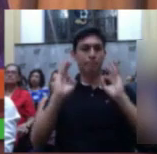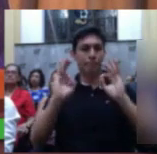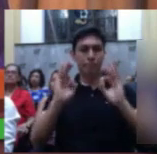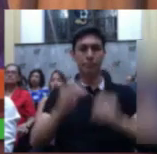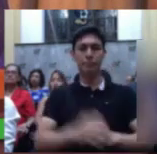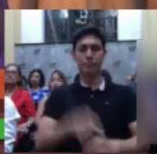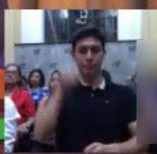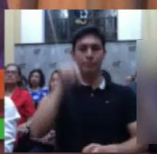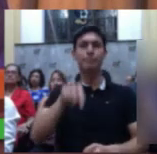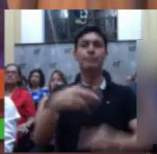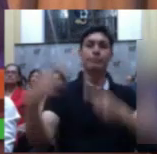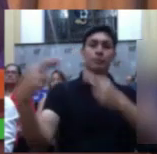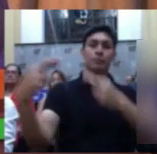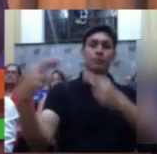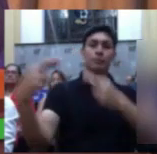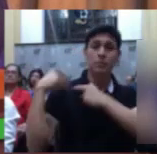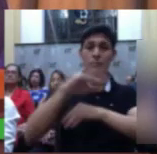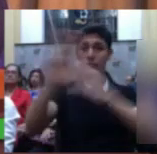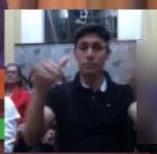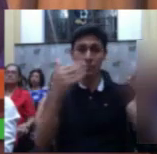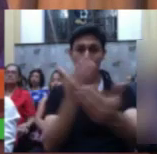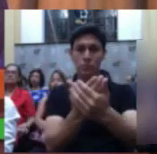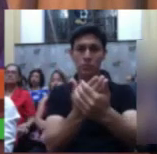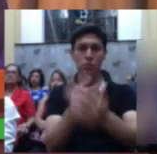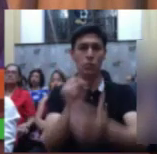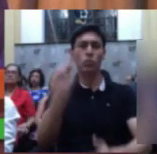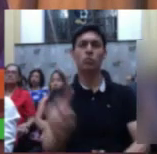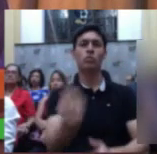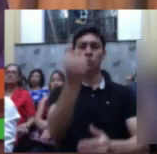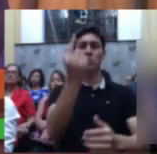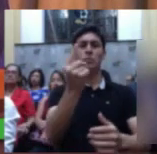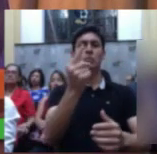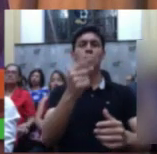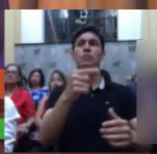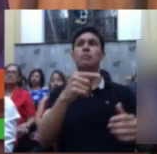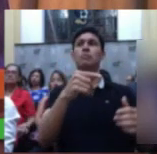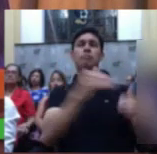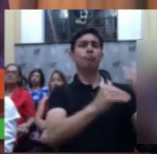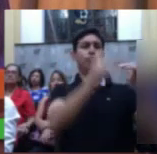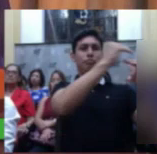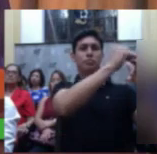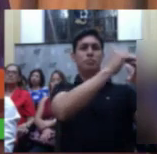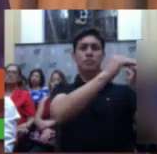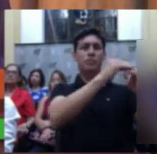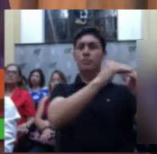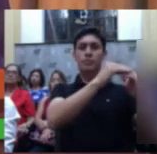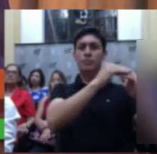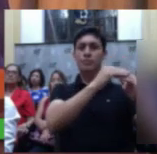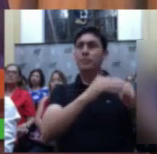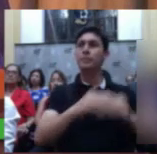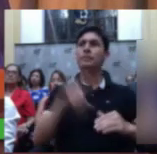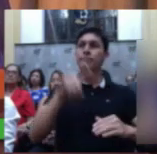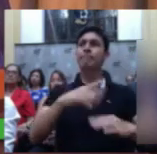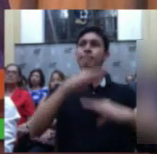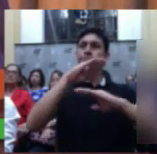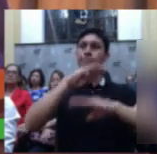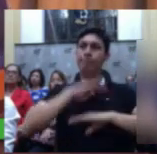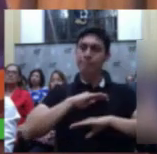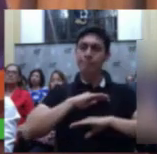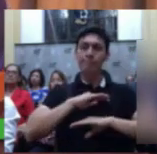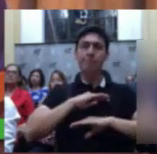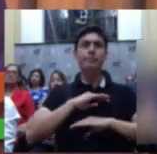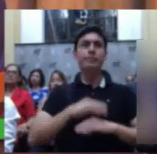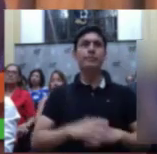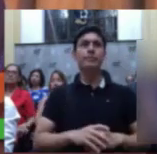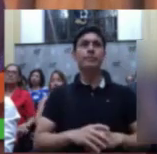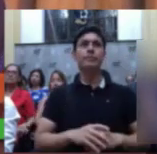es tarea de todos, no solo de los poderes públicos. Particular satisfacción me han